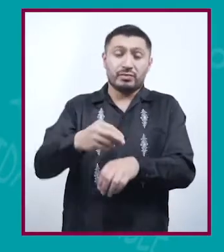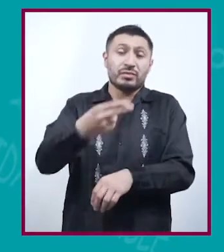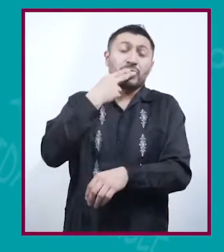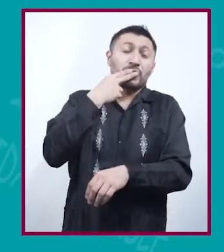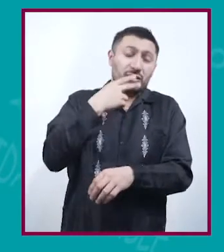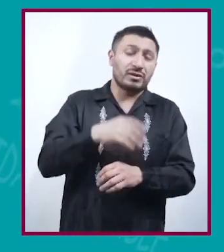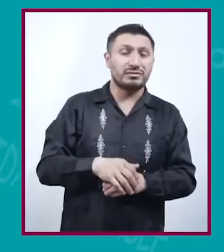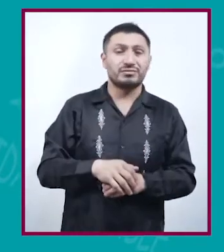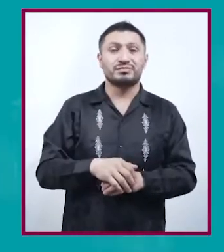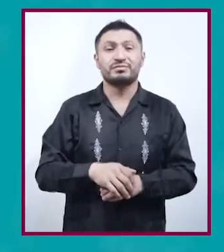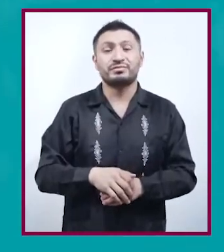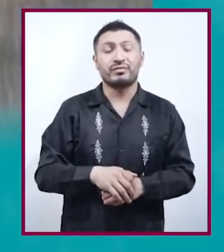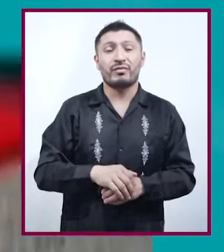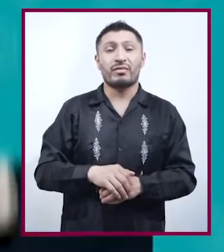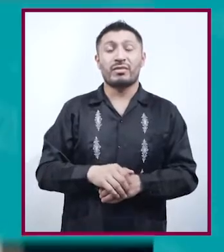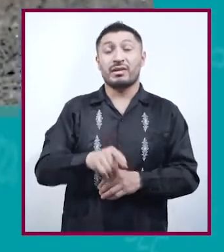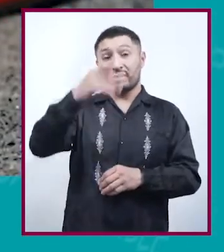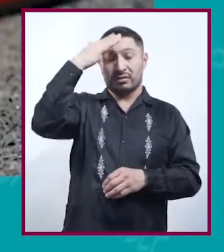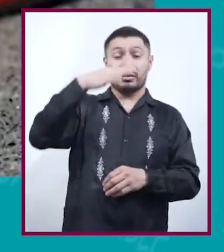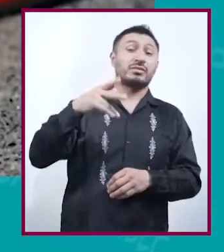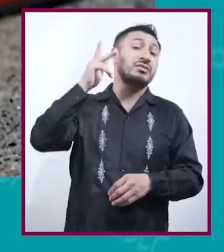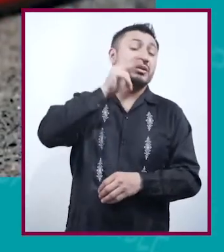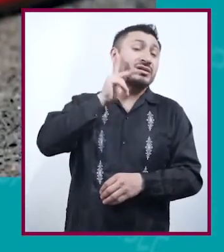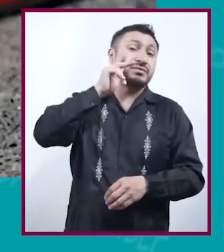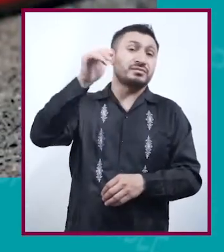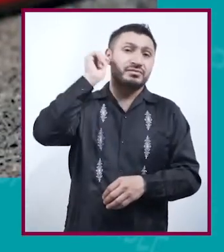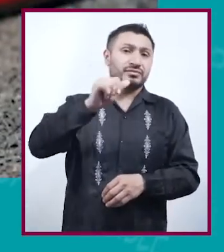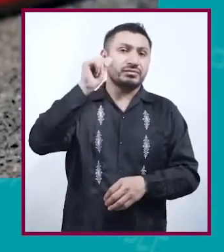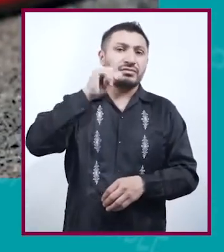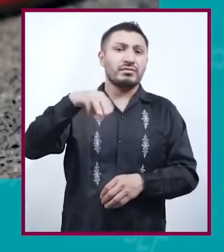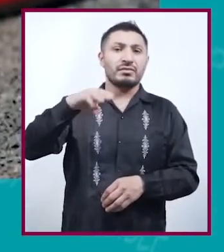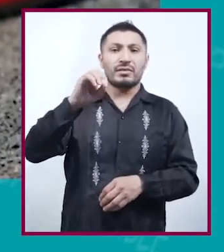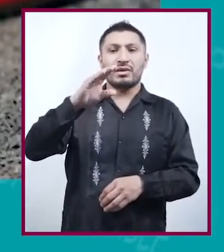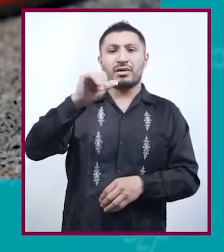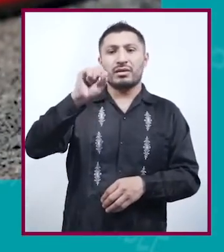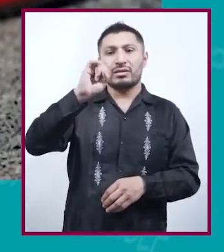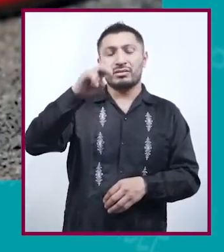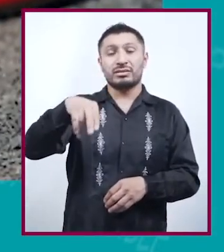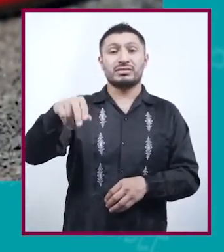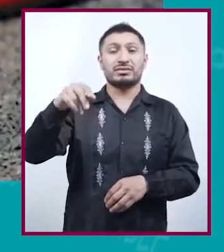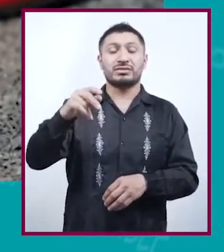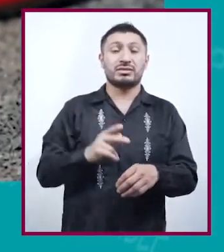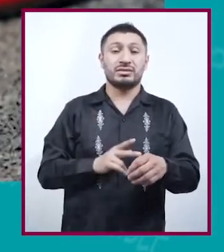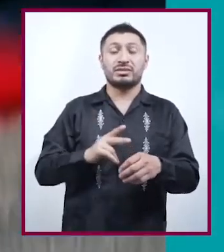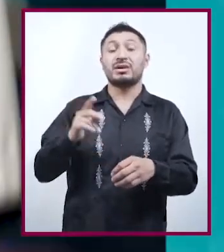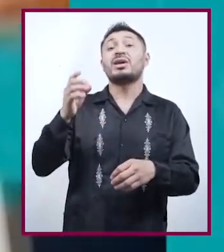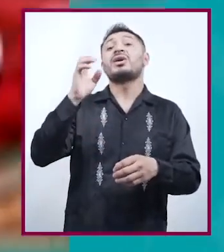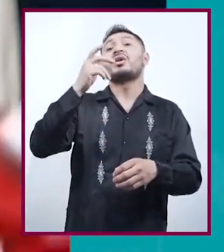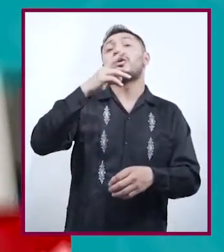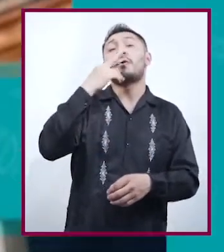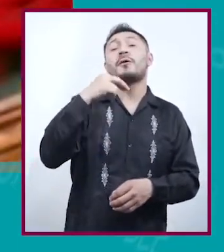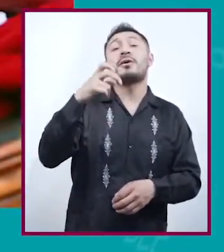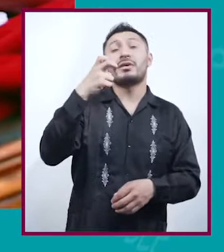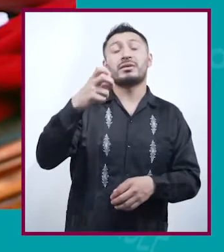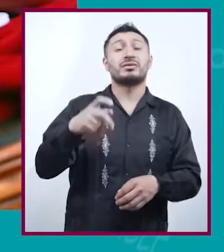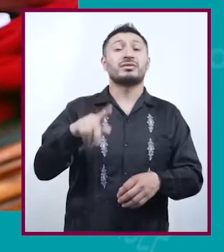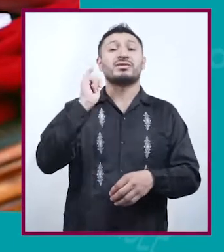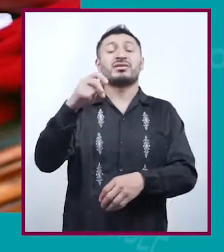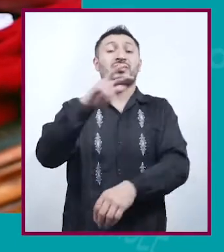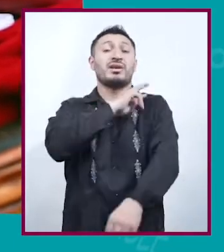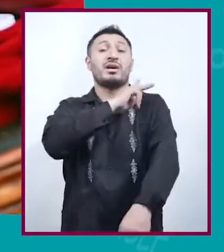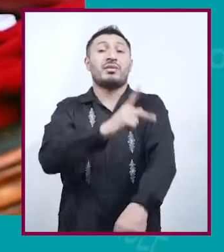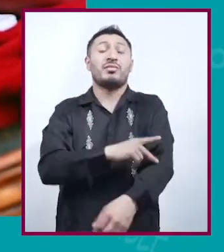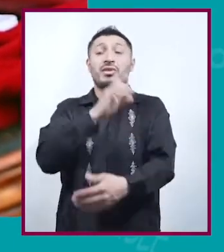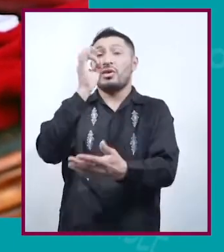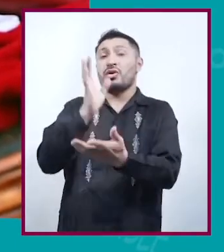III las pusiera de moda. ¿Sabías que por eso los papas siempre han usado mocasines de cuero rojo? Porque el rojo